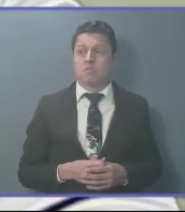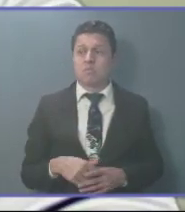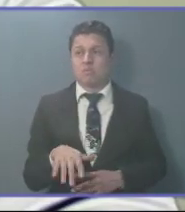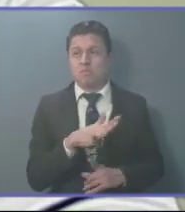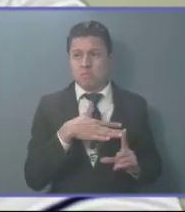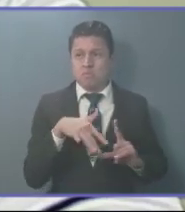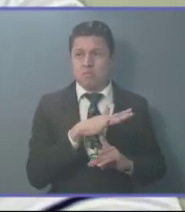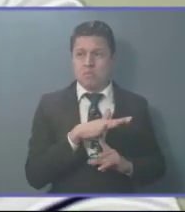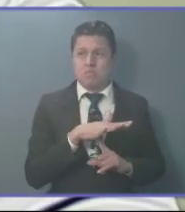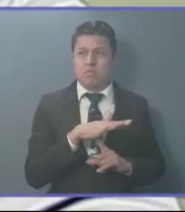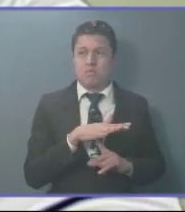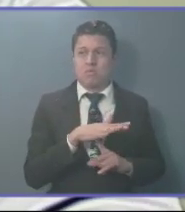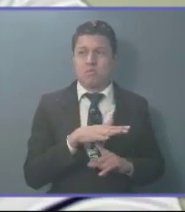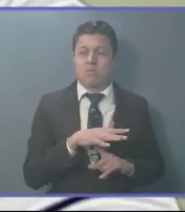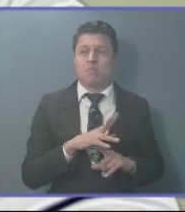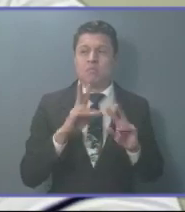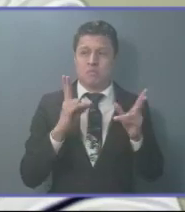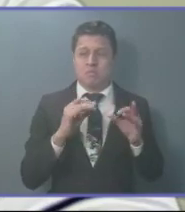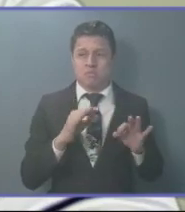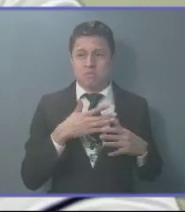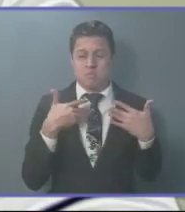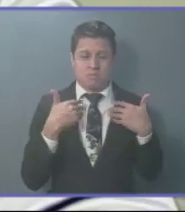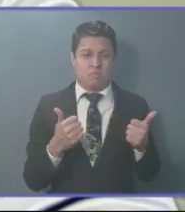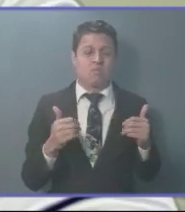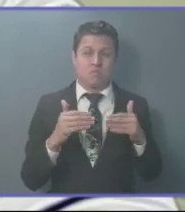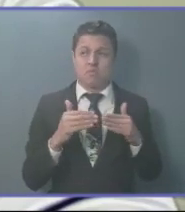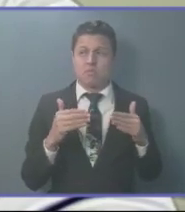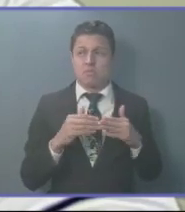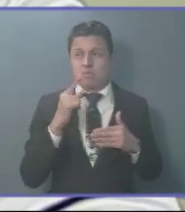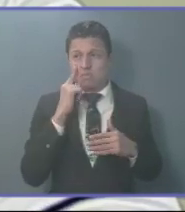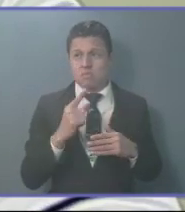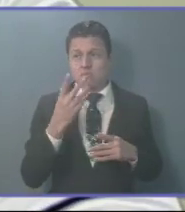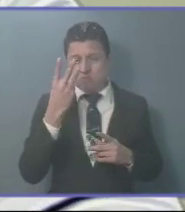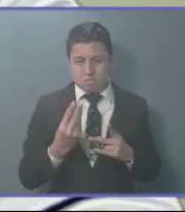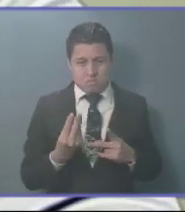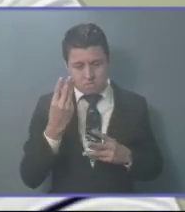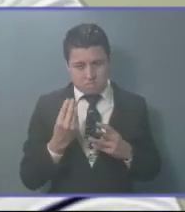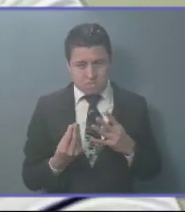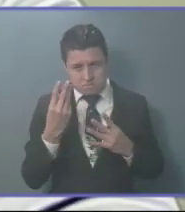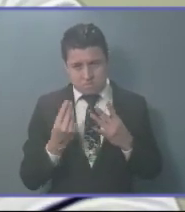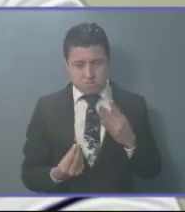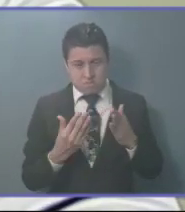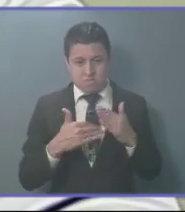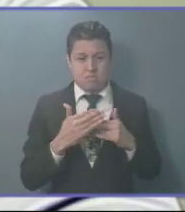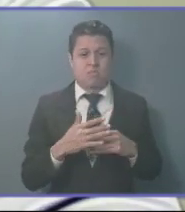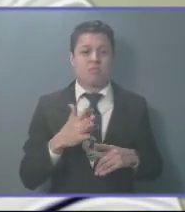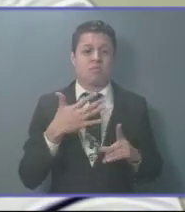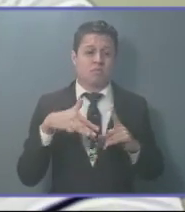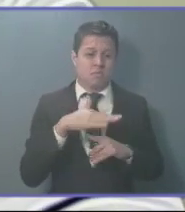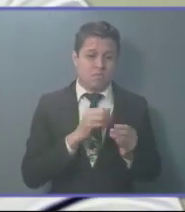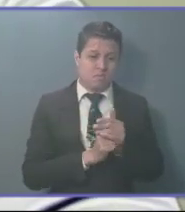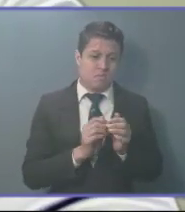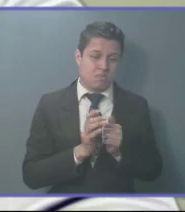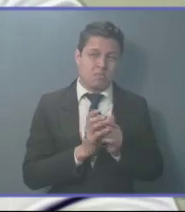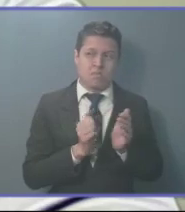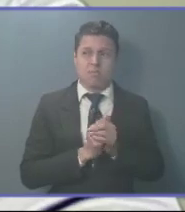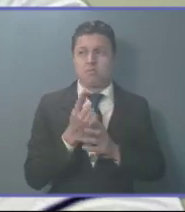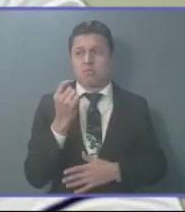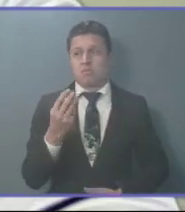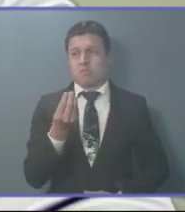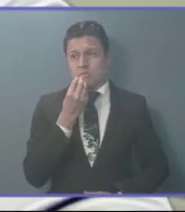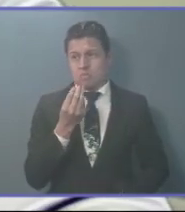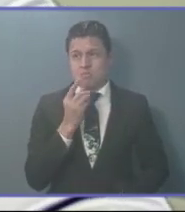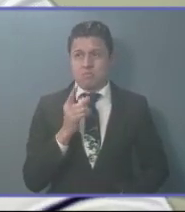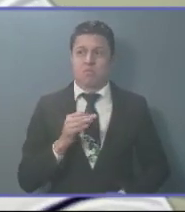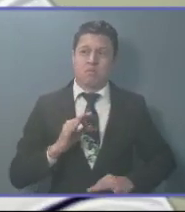crisis sanitaria y de salud, el pueblo salvadoreño está viviendo cada día más una crisis alimentaria y por eso